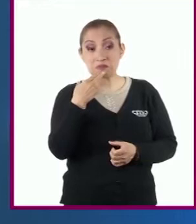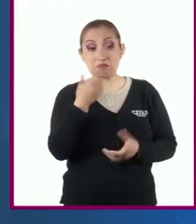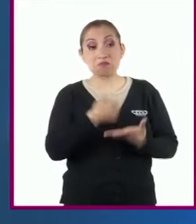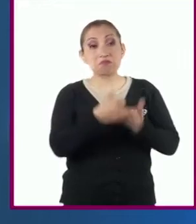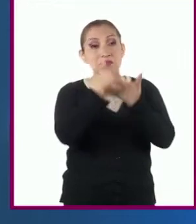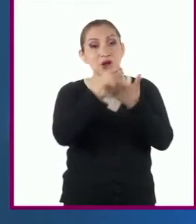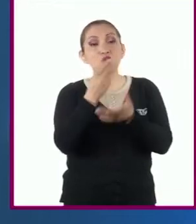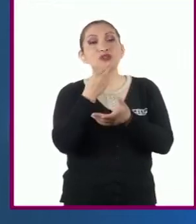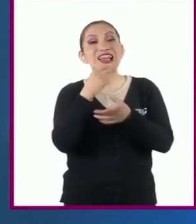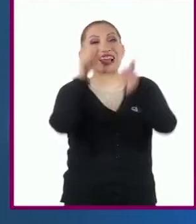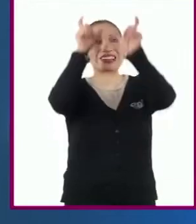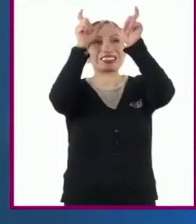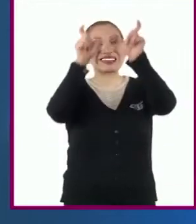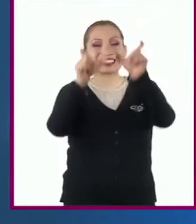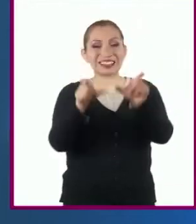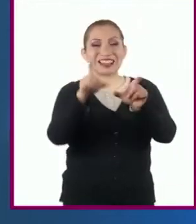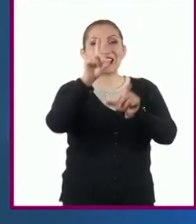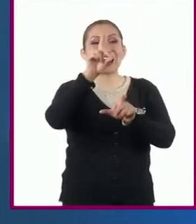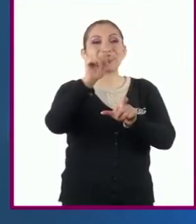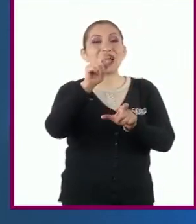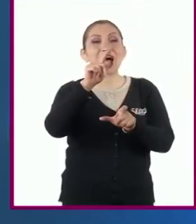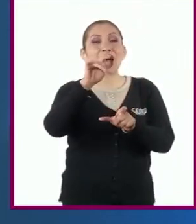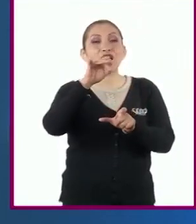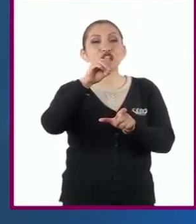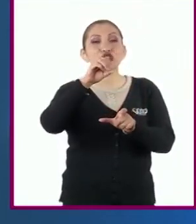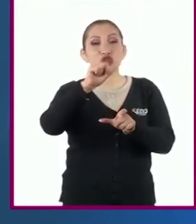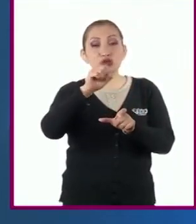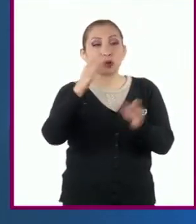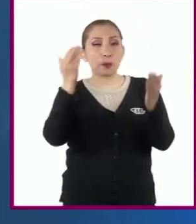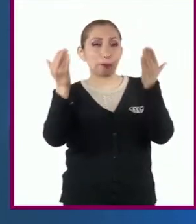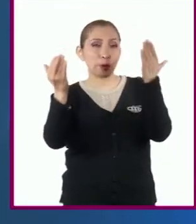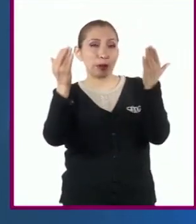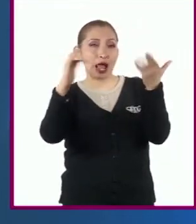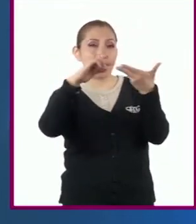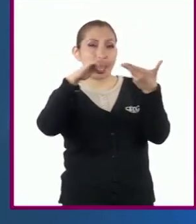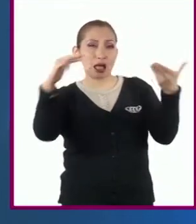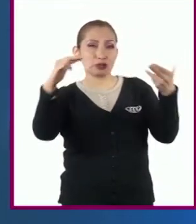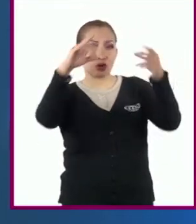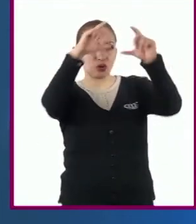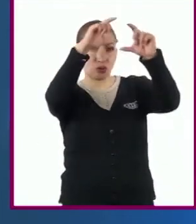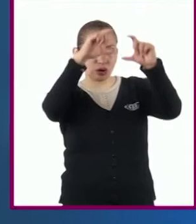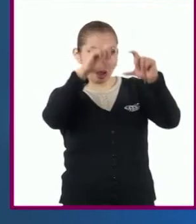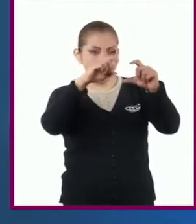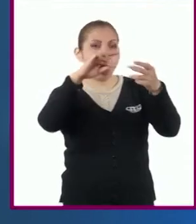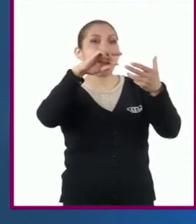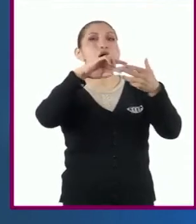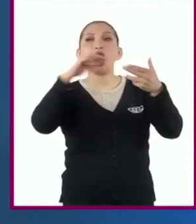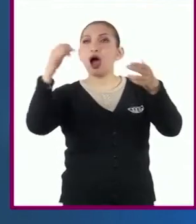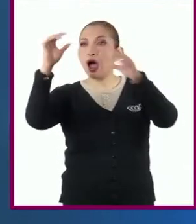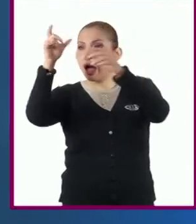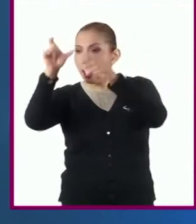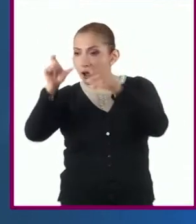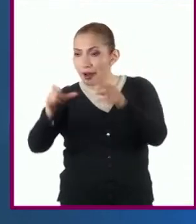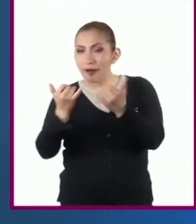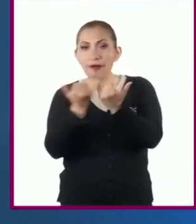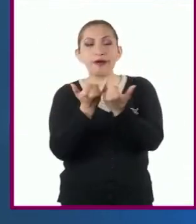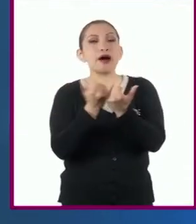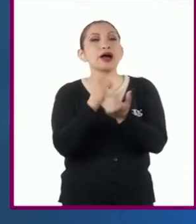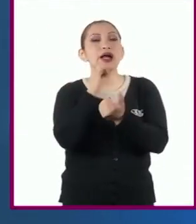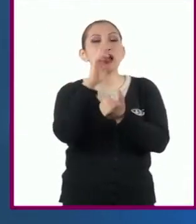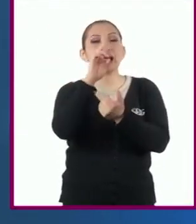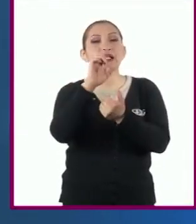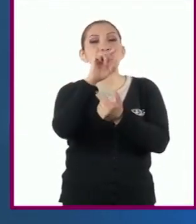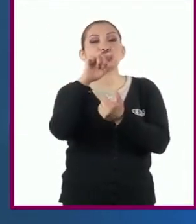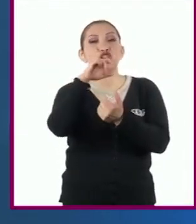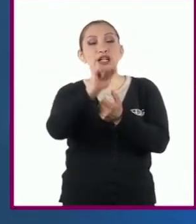las tablas de datos porque nos permiten comparar relaciones entre los datos, en este caso de